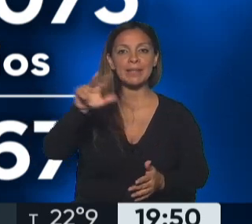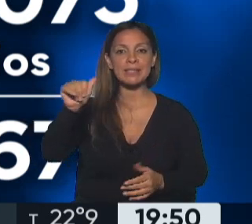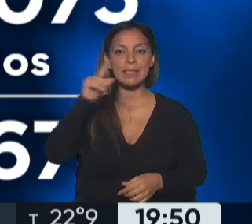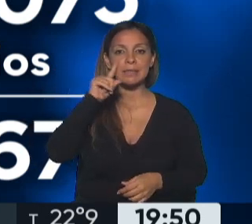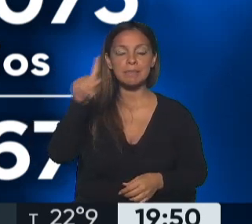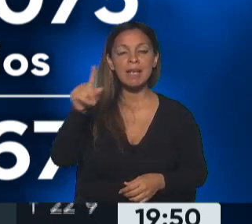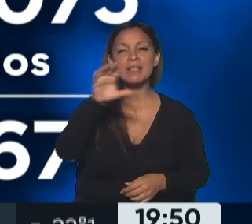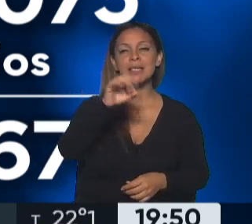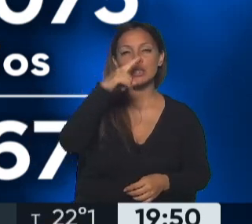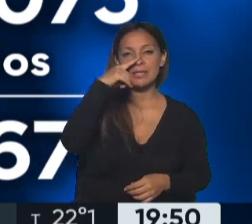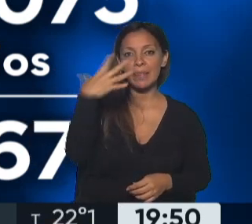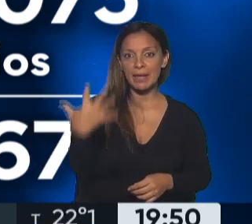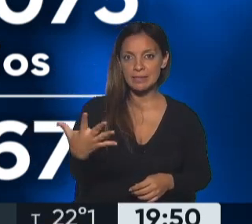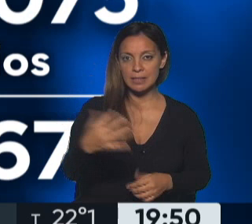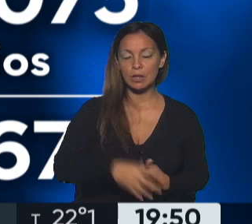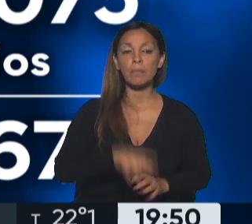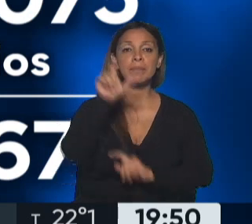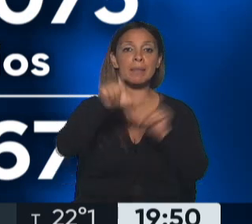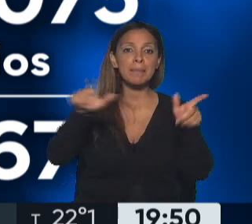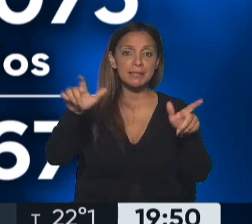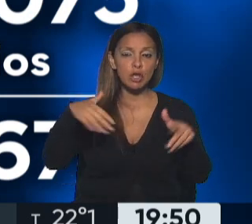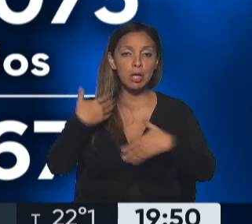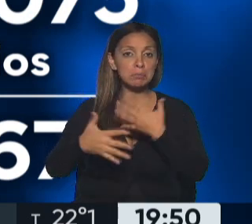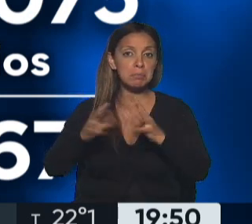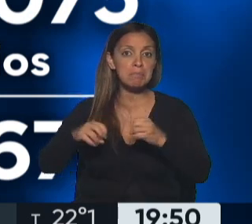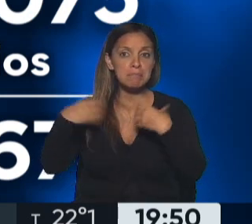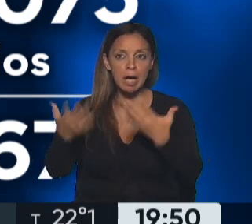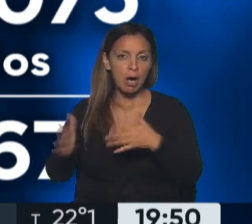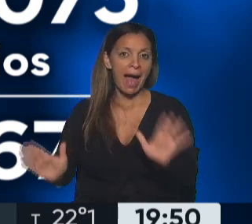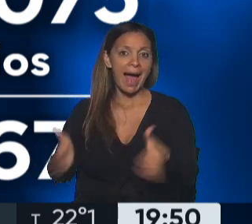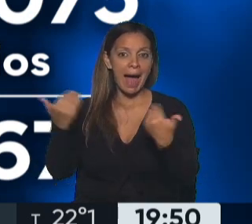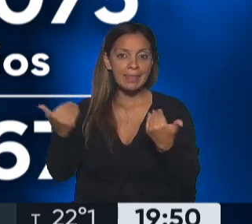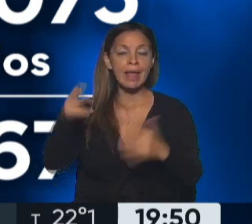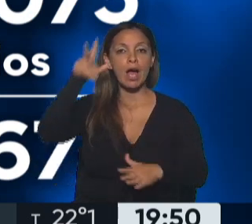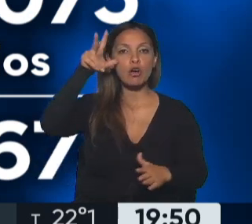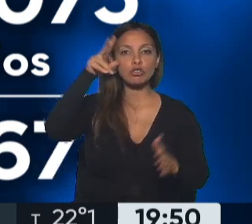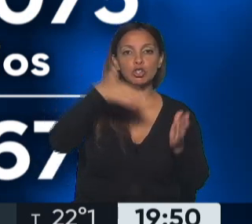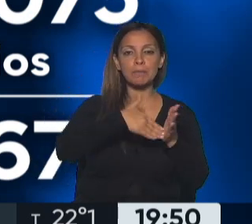9.026.075 y, como siempre, los recuperados, que podemos ver en pantalla, más de 8 millones,